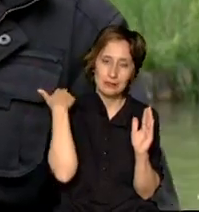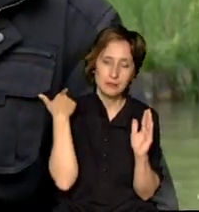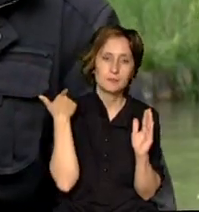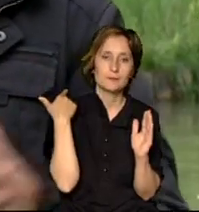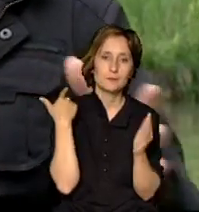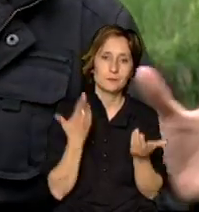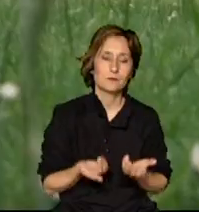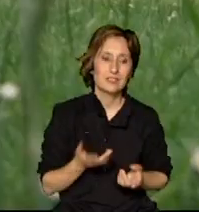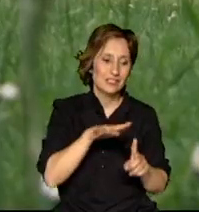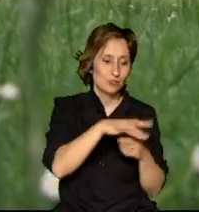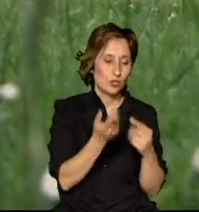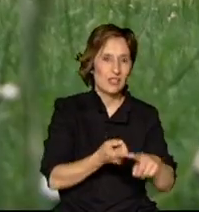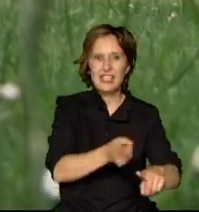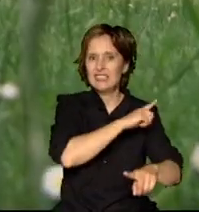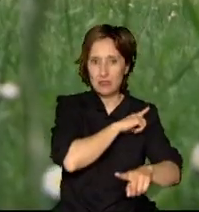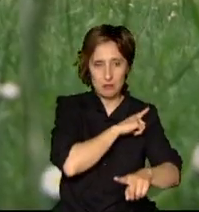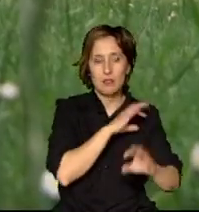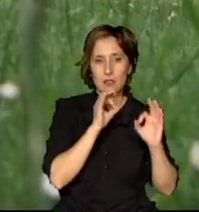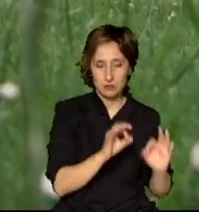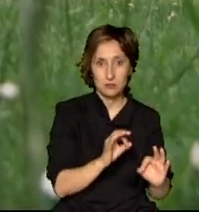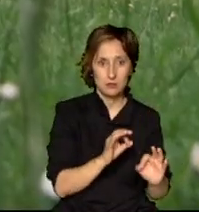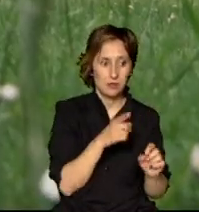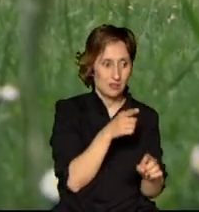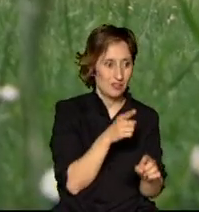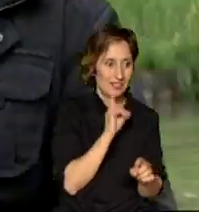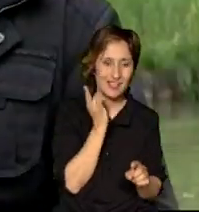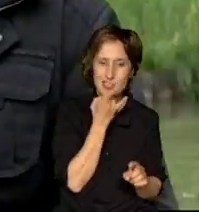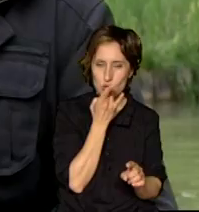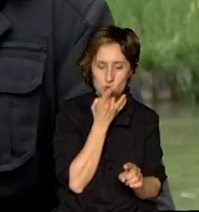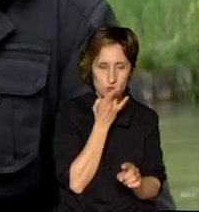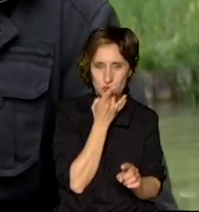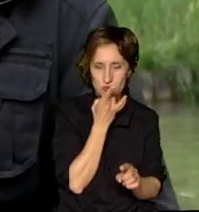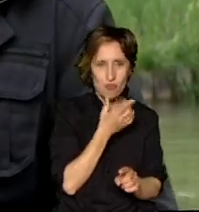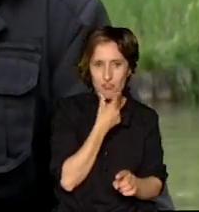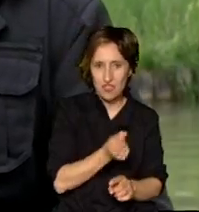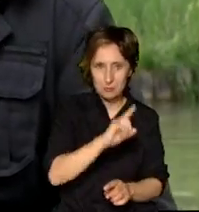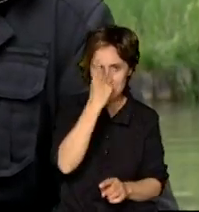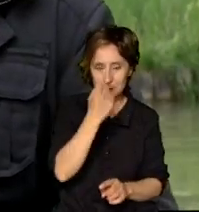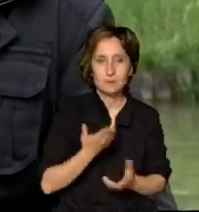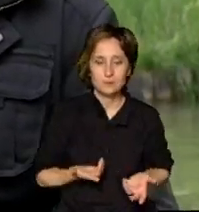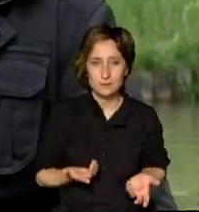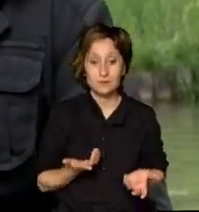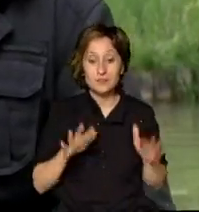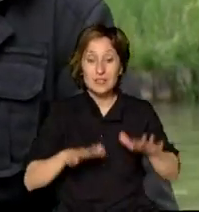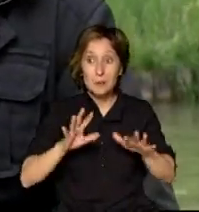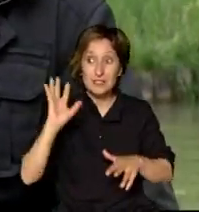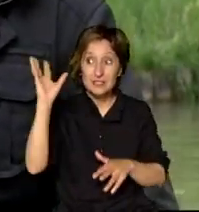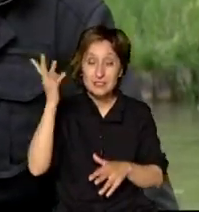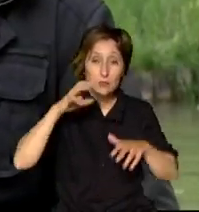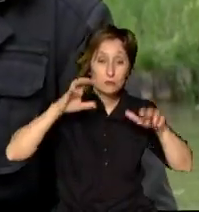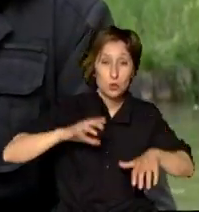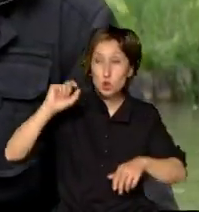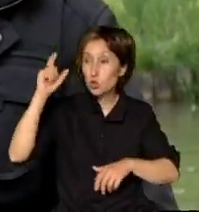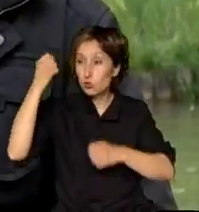están en los extremos, ¿no? Ahí el margen de error es mayor y muchas veces pues, hay fenómenos que no nos